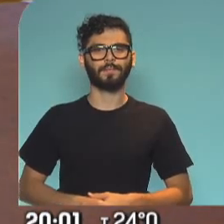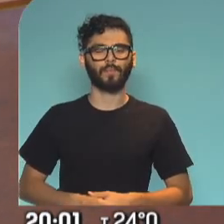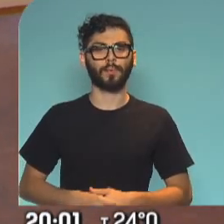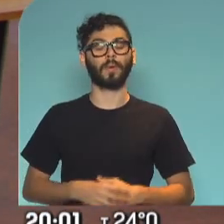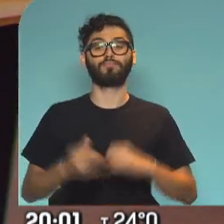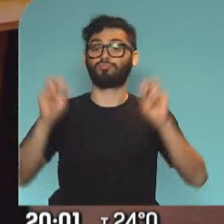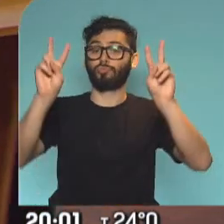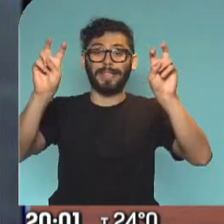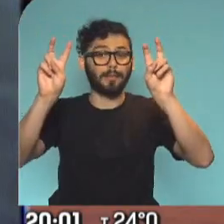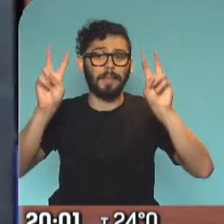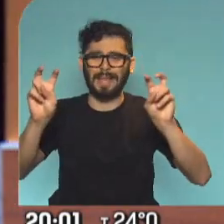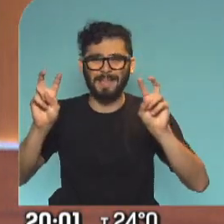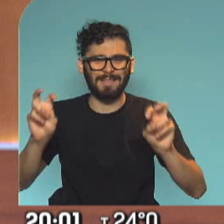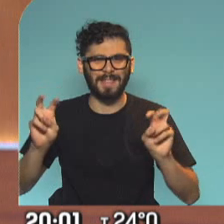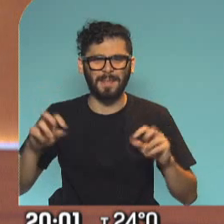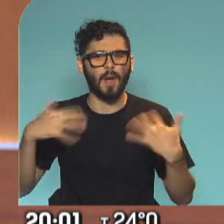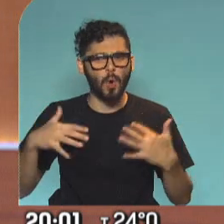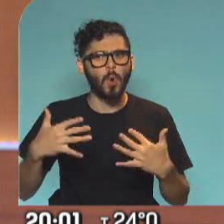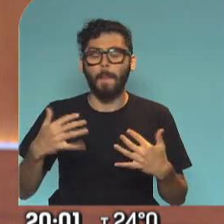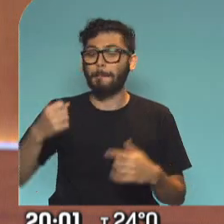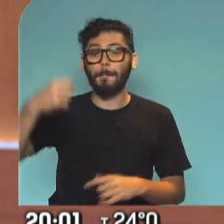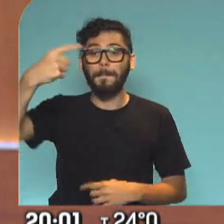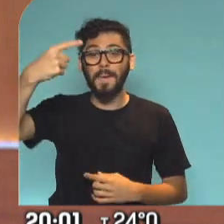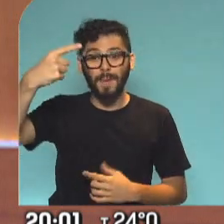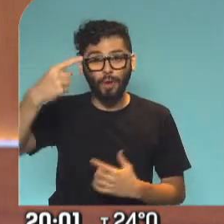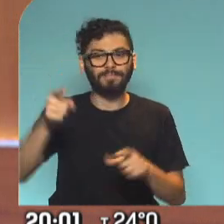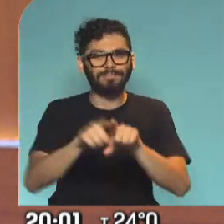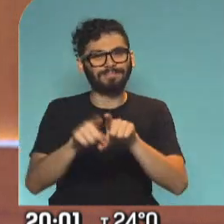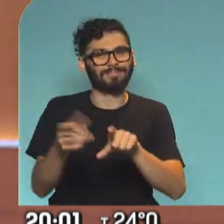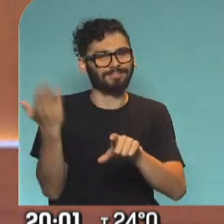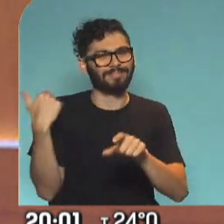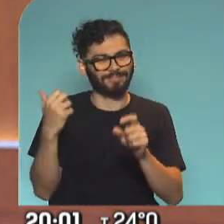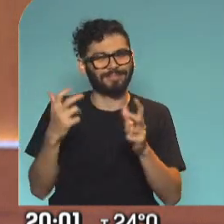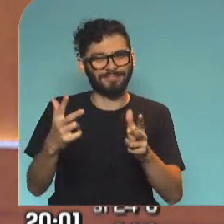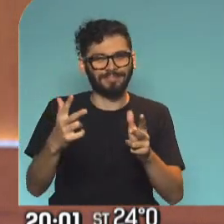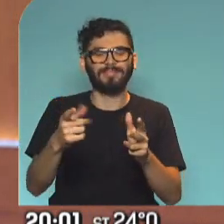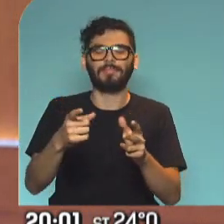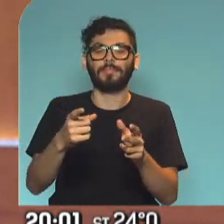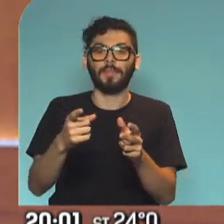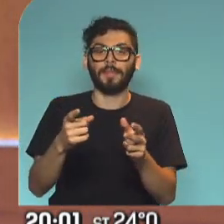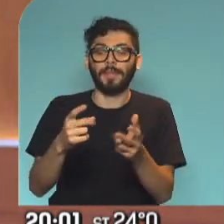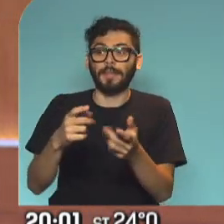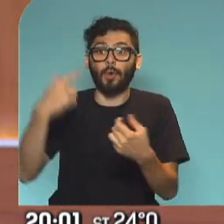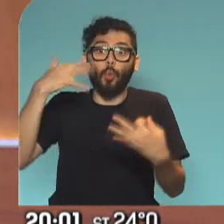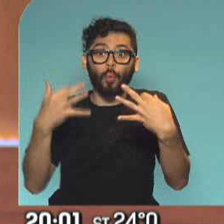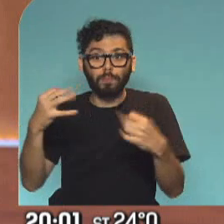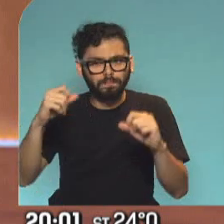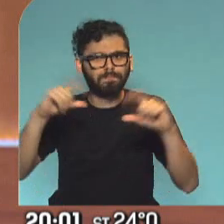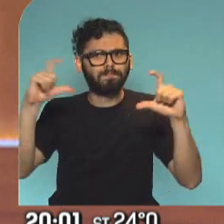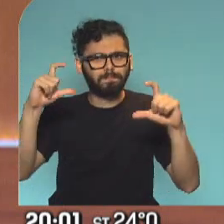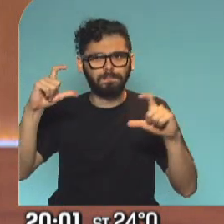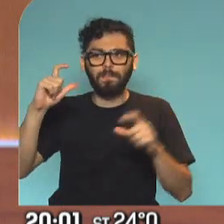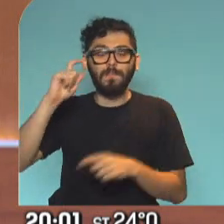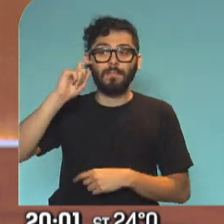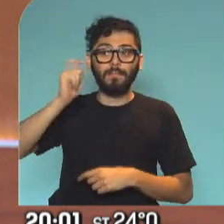Entre tantos títulos, entre tantos temas a desarrollar, el primero es lo que decíamos, esa noticia de impacto en el ámbito judicial, la decisión de la Cámara Federal